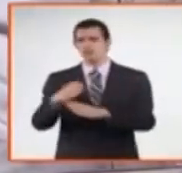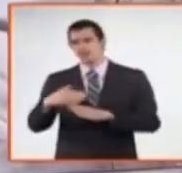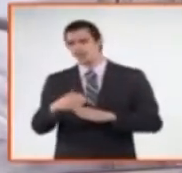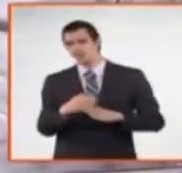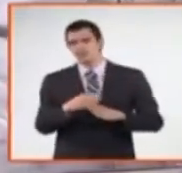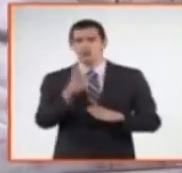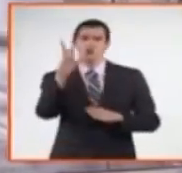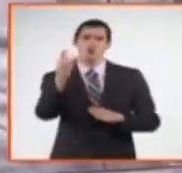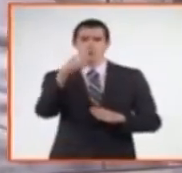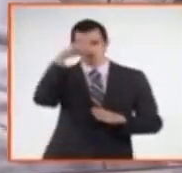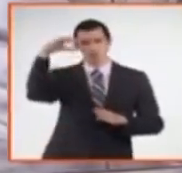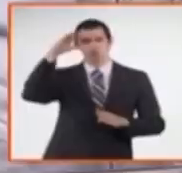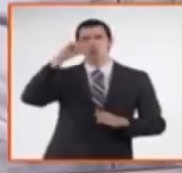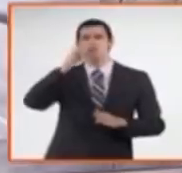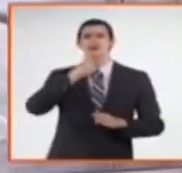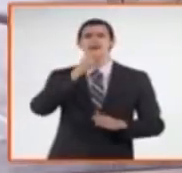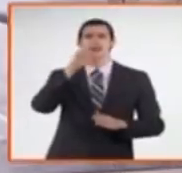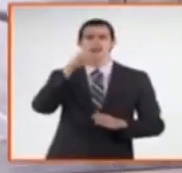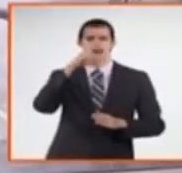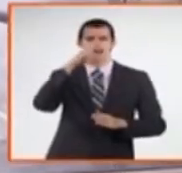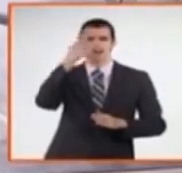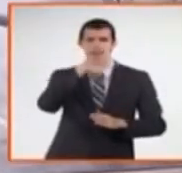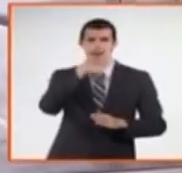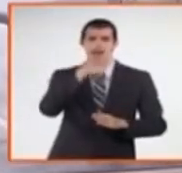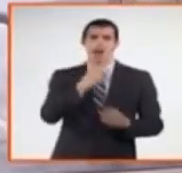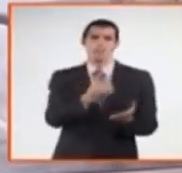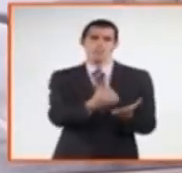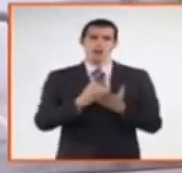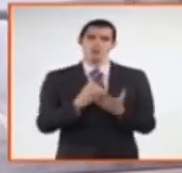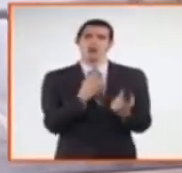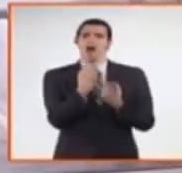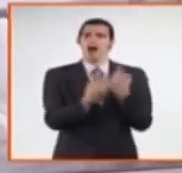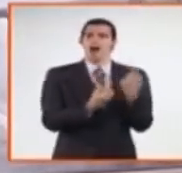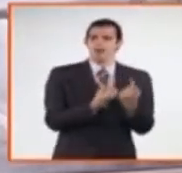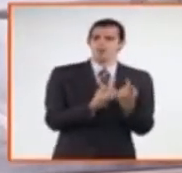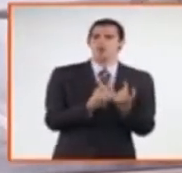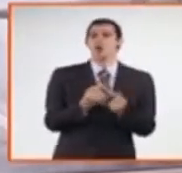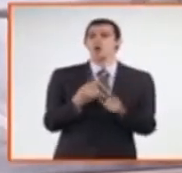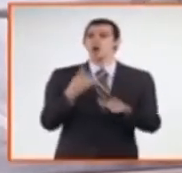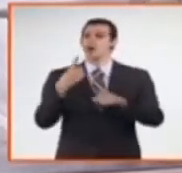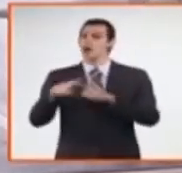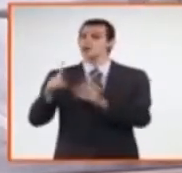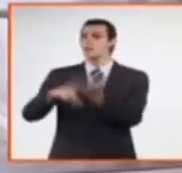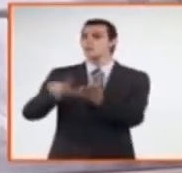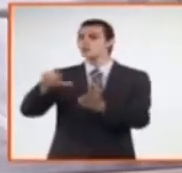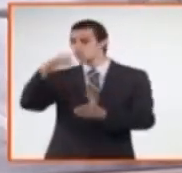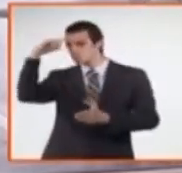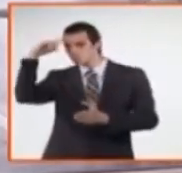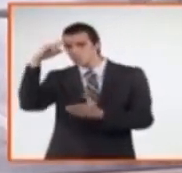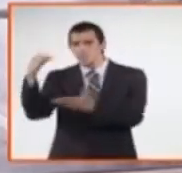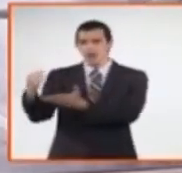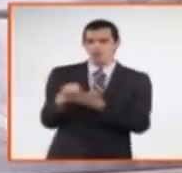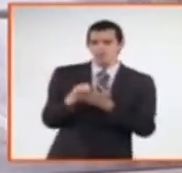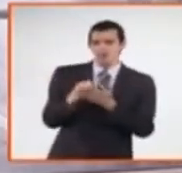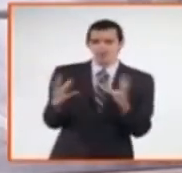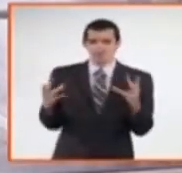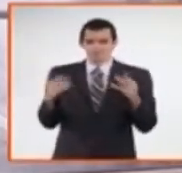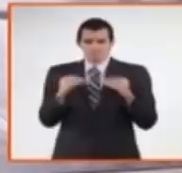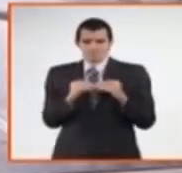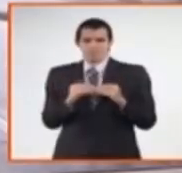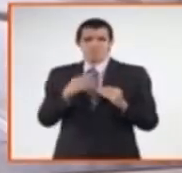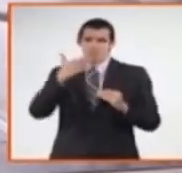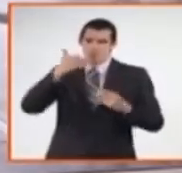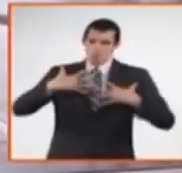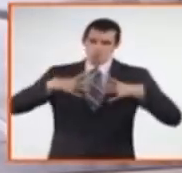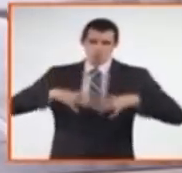esa combinación de despertar la inmunidad que no se despertó bien el inicio y por lo tanto bueno es parte de lo que estamos de lo que estamos haciendo con este